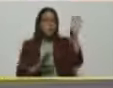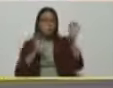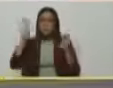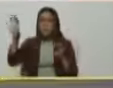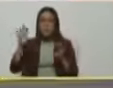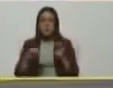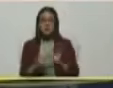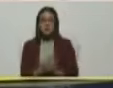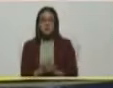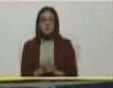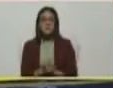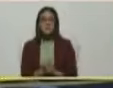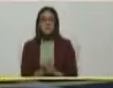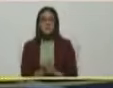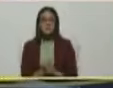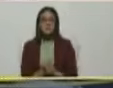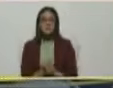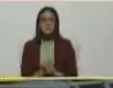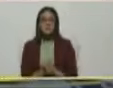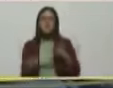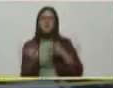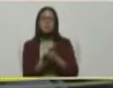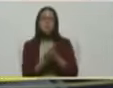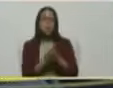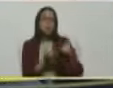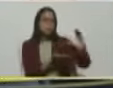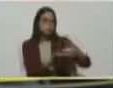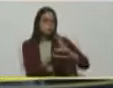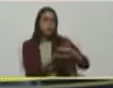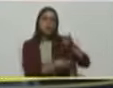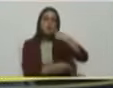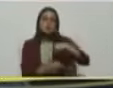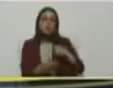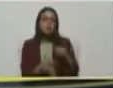Tobago y de Venezuela, por los ingresos que vamos a obtener,